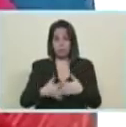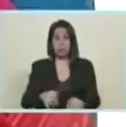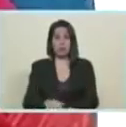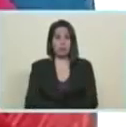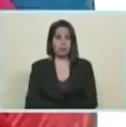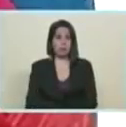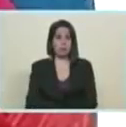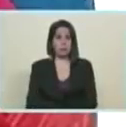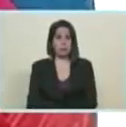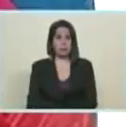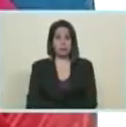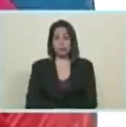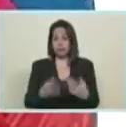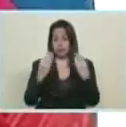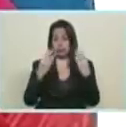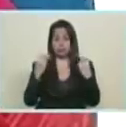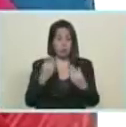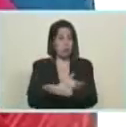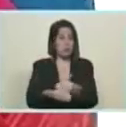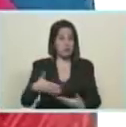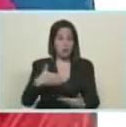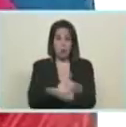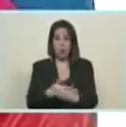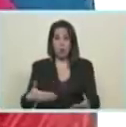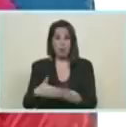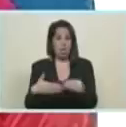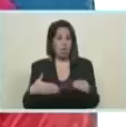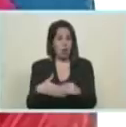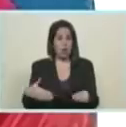Miles de millones de dólares